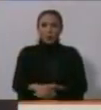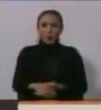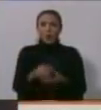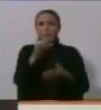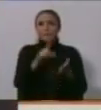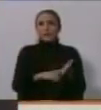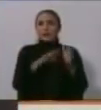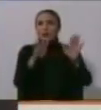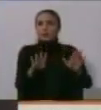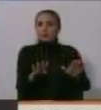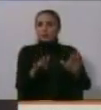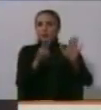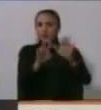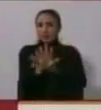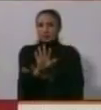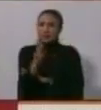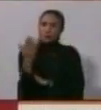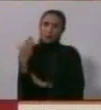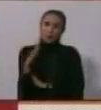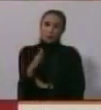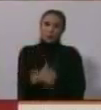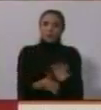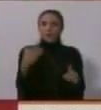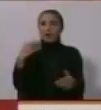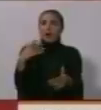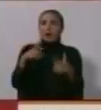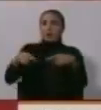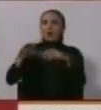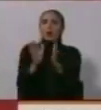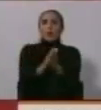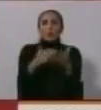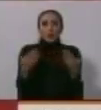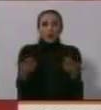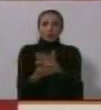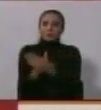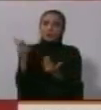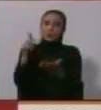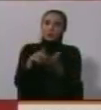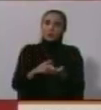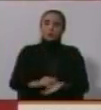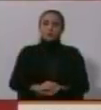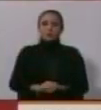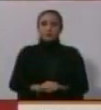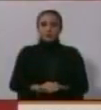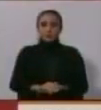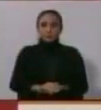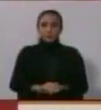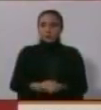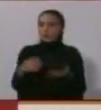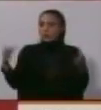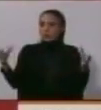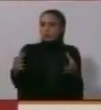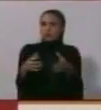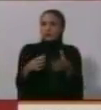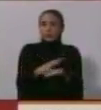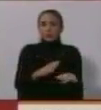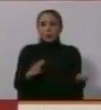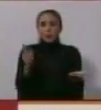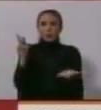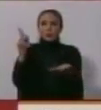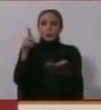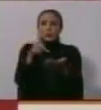75, estaba en Cumaná, y llegó una patrulla